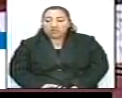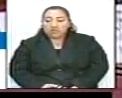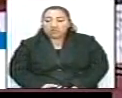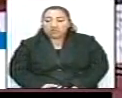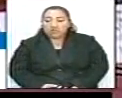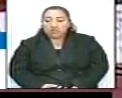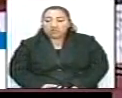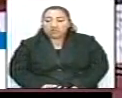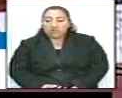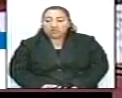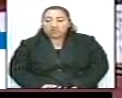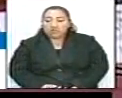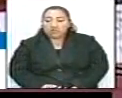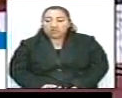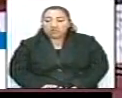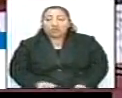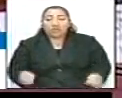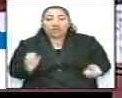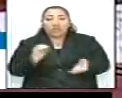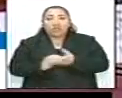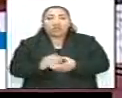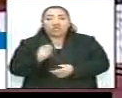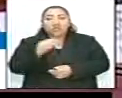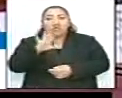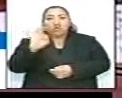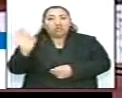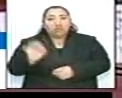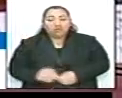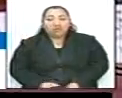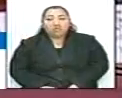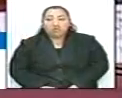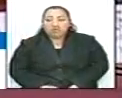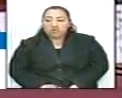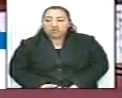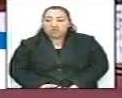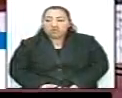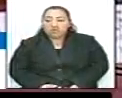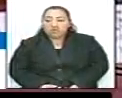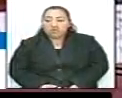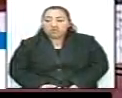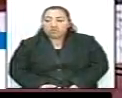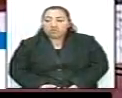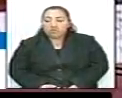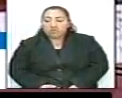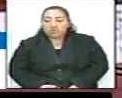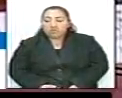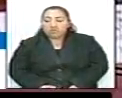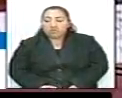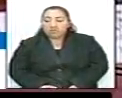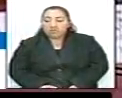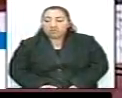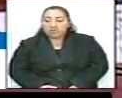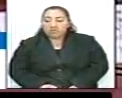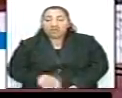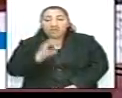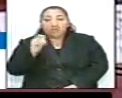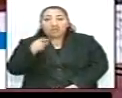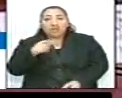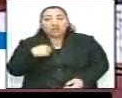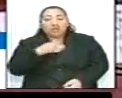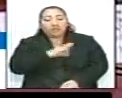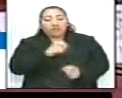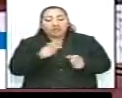o alcance en ejecución de gasto de un 50% aproximadamente. Creo que ahí también tenemos que fiscalizar y entrar